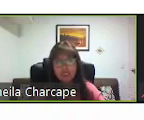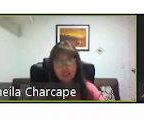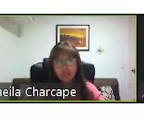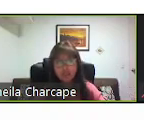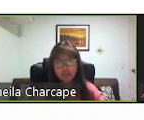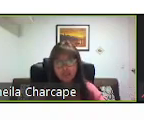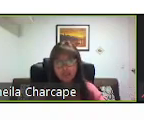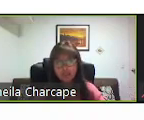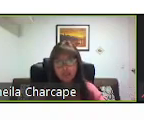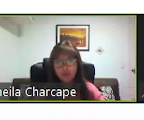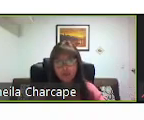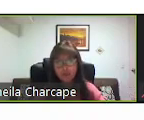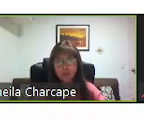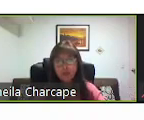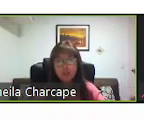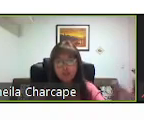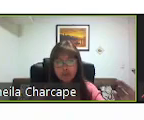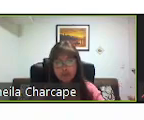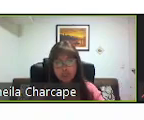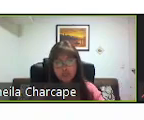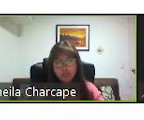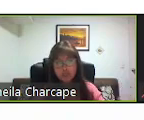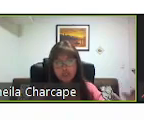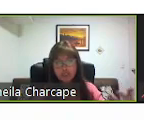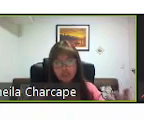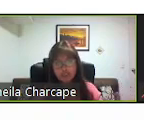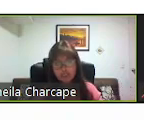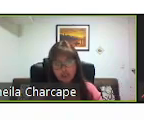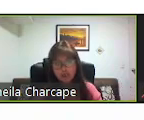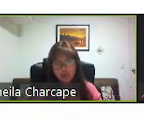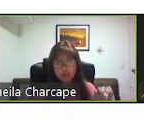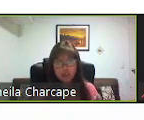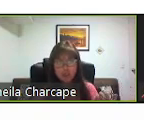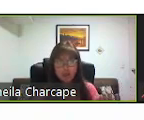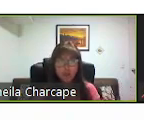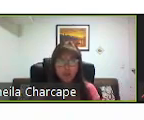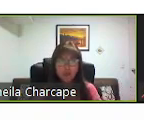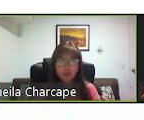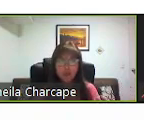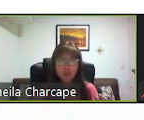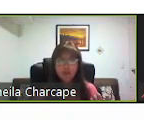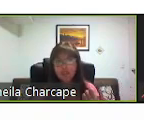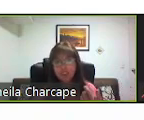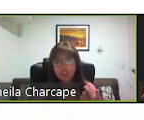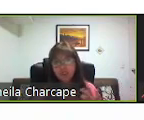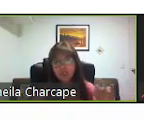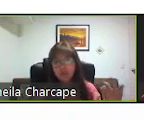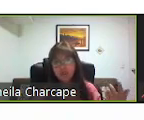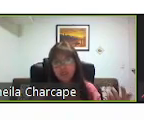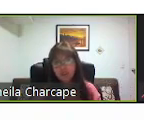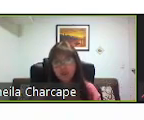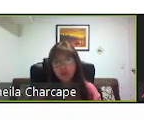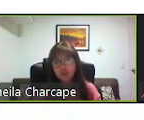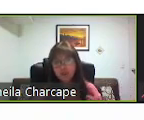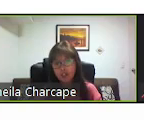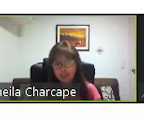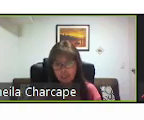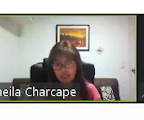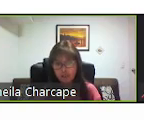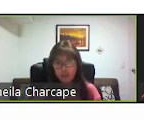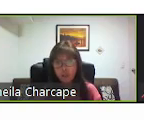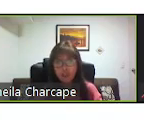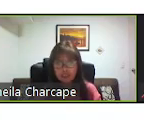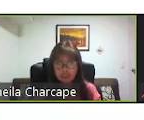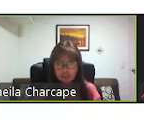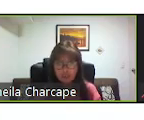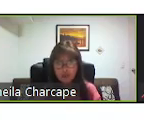referencia a las mamas y al vello púbico, ¿no? Dependiendo del desarrollo tanto de la mama como del vello púbico, se clasifican en un estadio 1 al